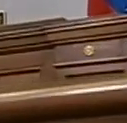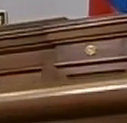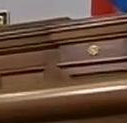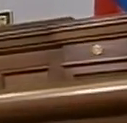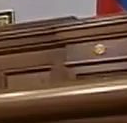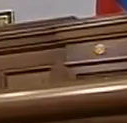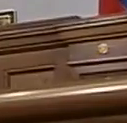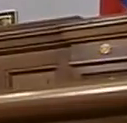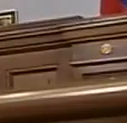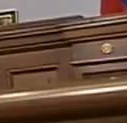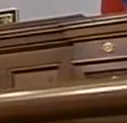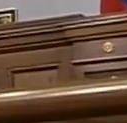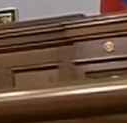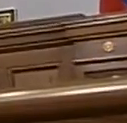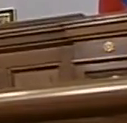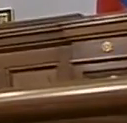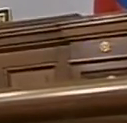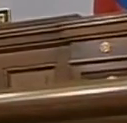de gestación.